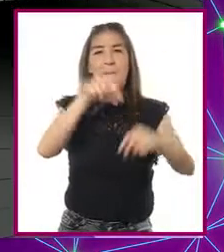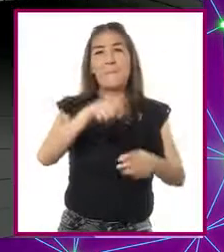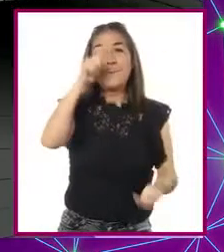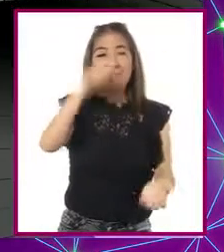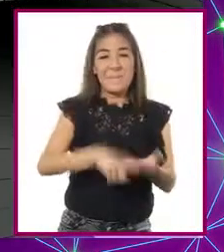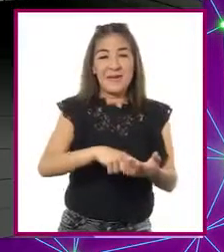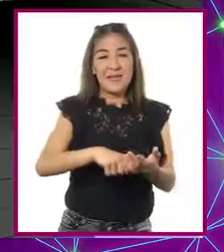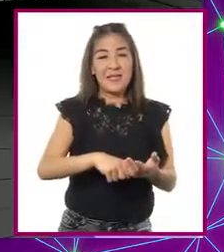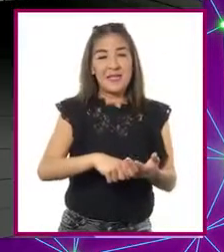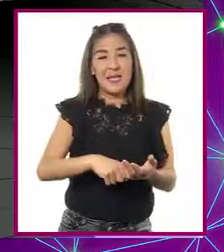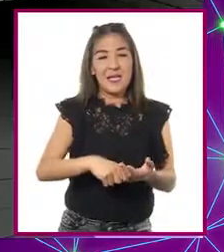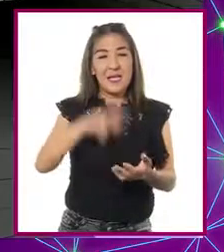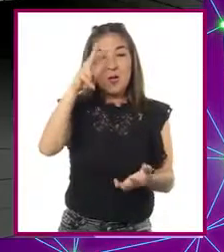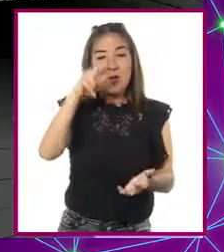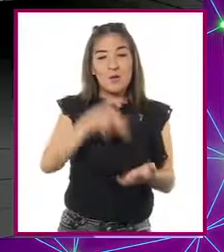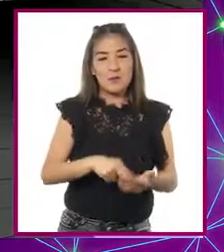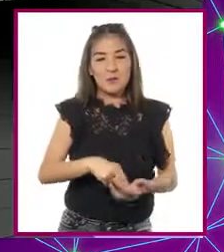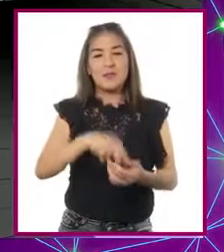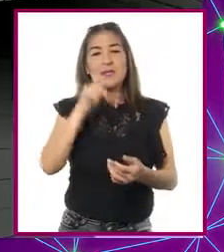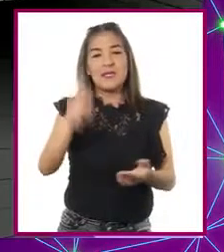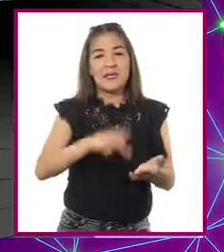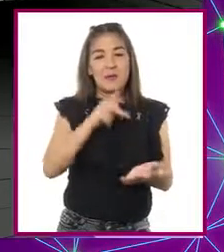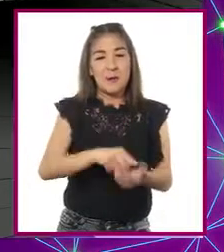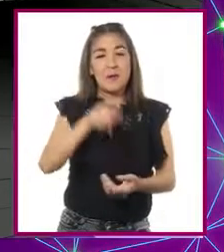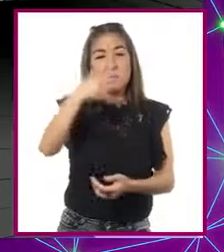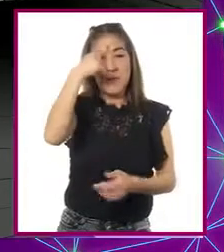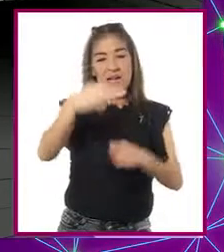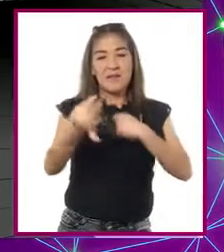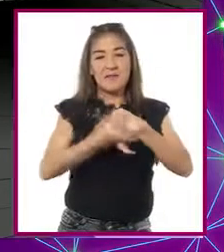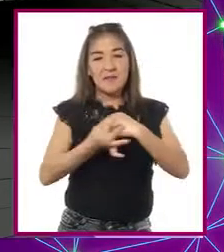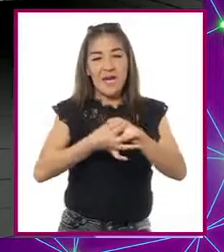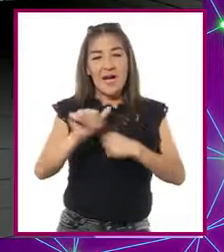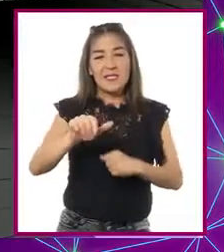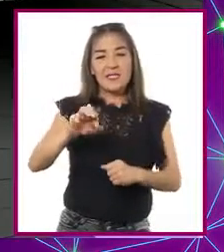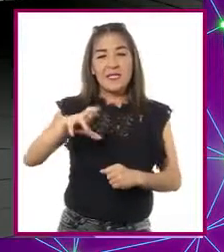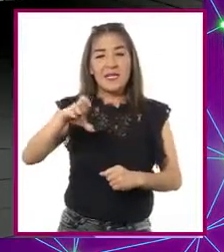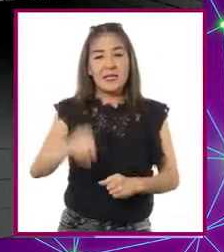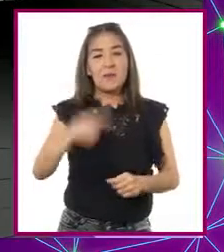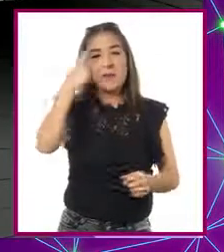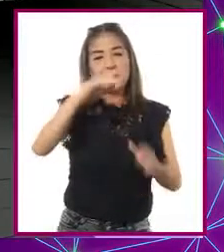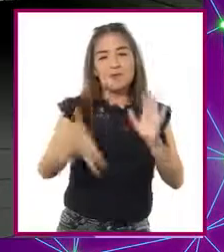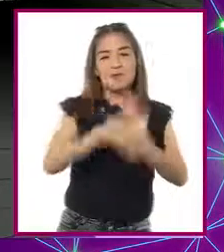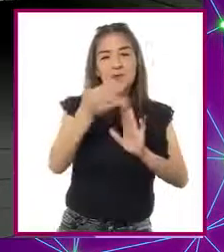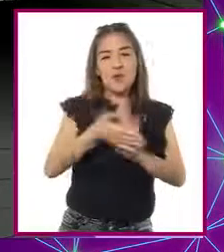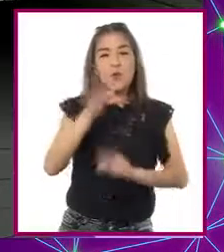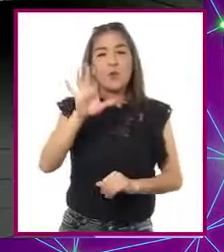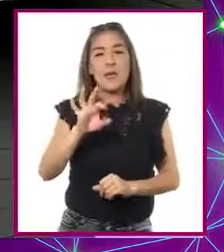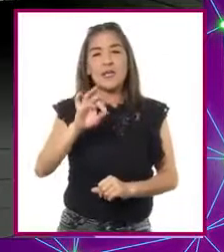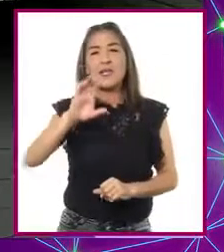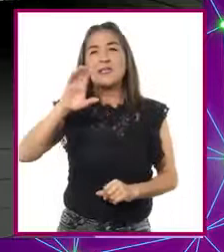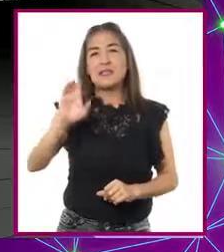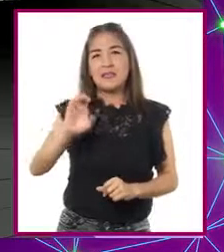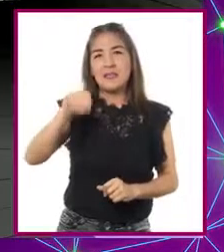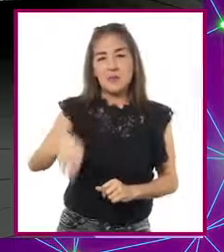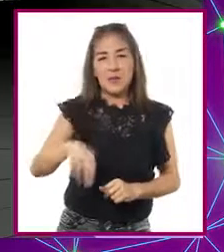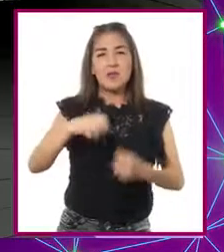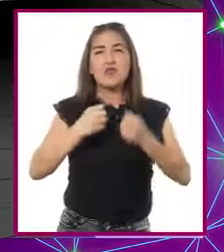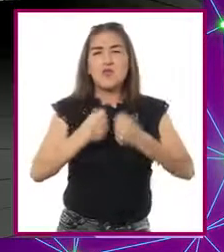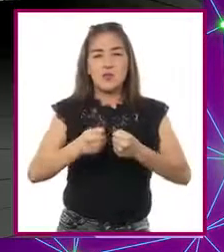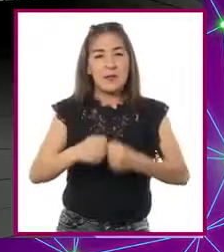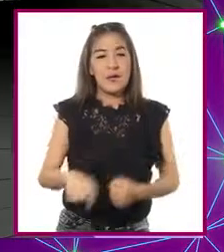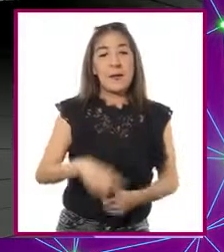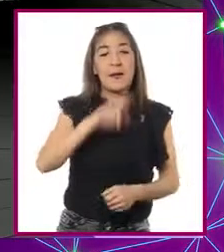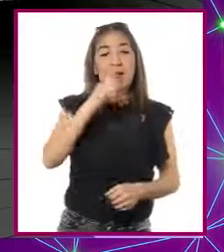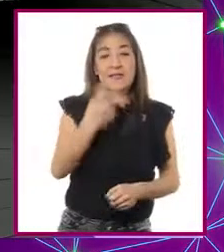acero galvanizado para sus 4 cables principales de 40 centímetros de espesor. Más de 100 años después,